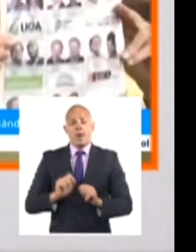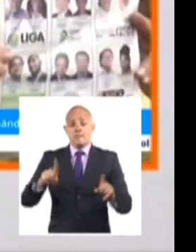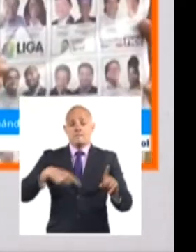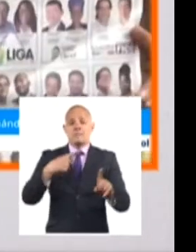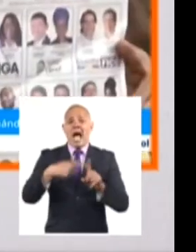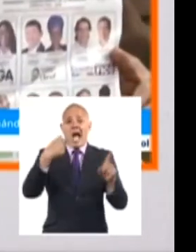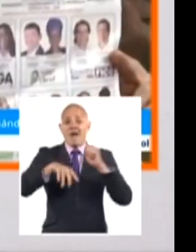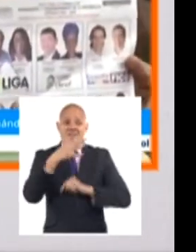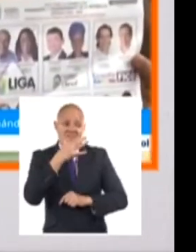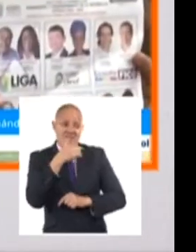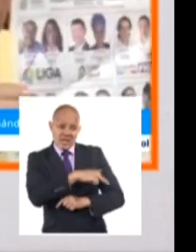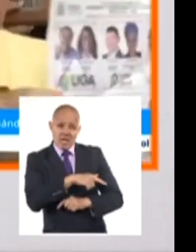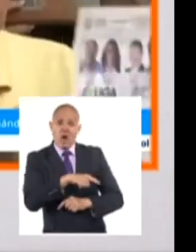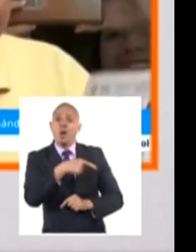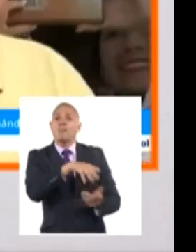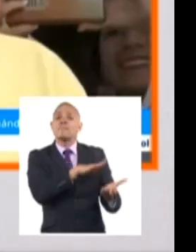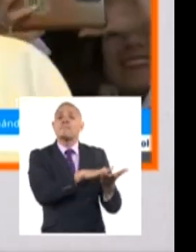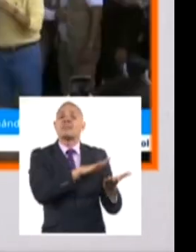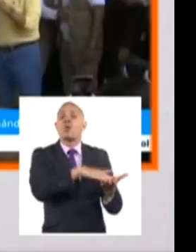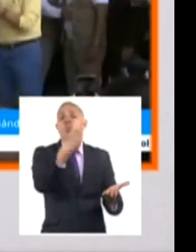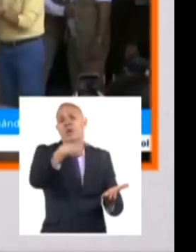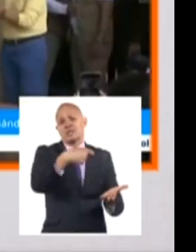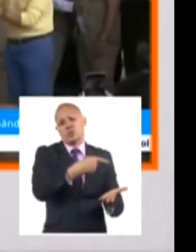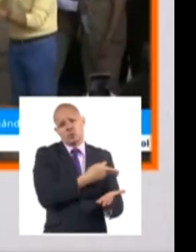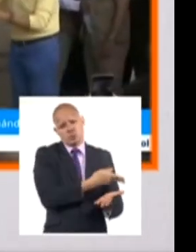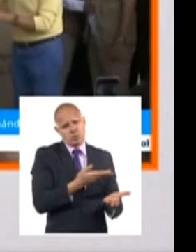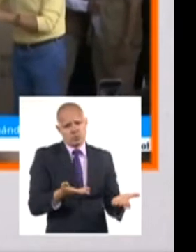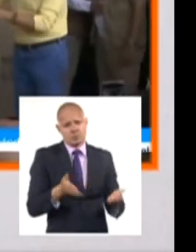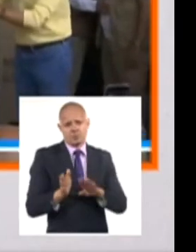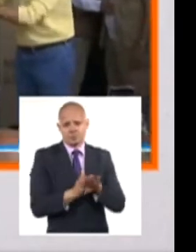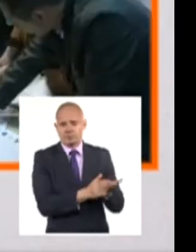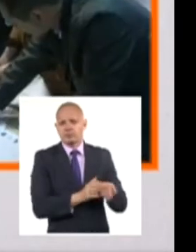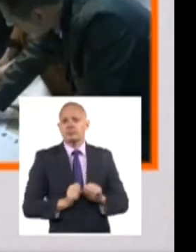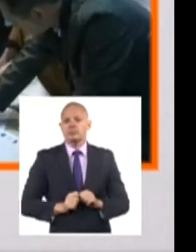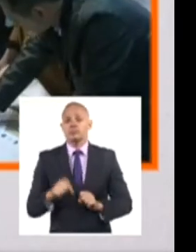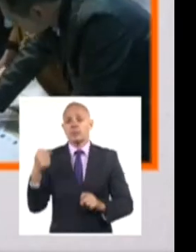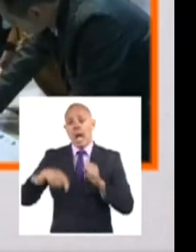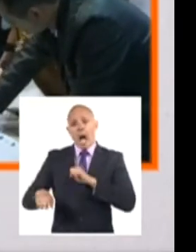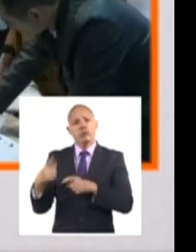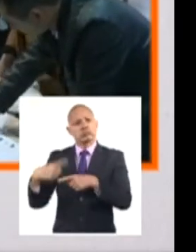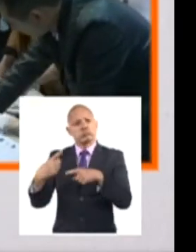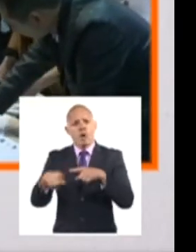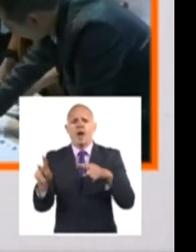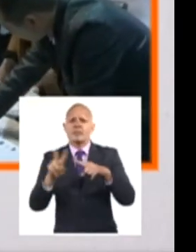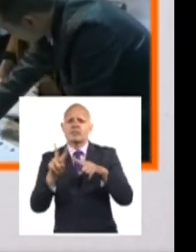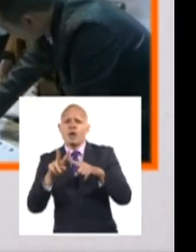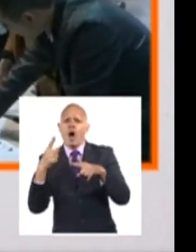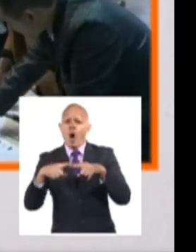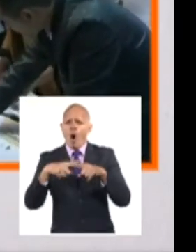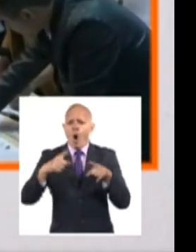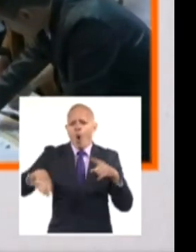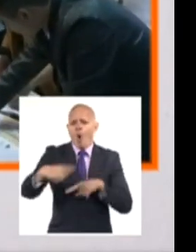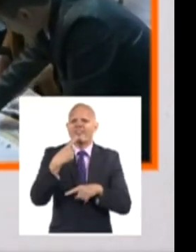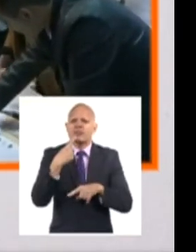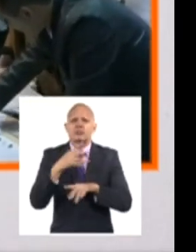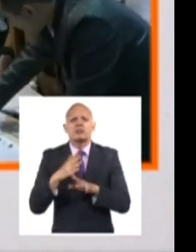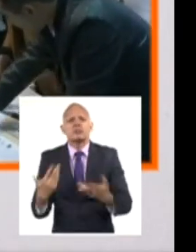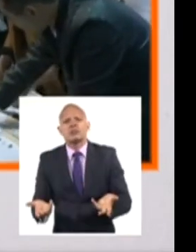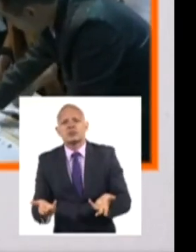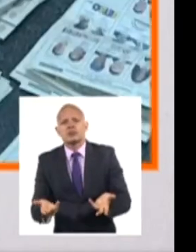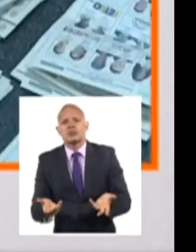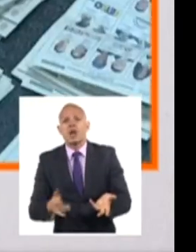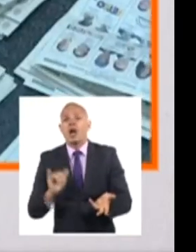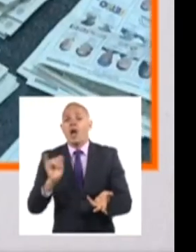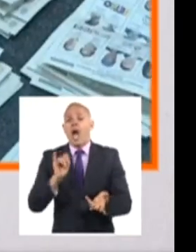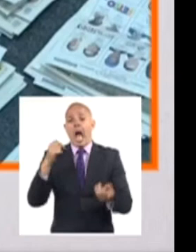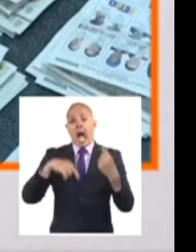también de un uso vamos a decir más fuerte una mayor presencia de su compañera de fórmula también frente a